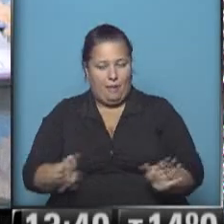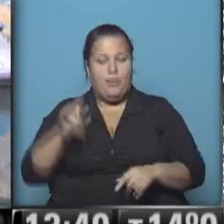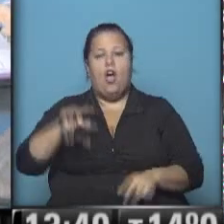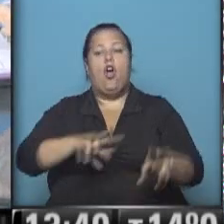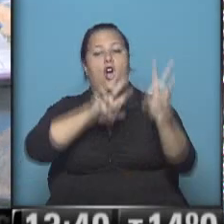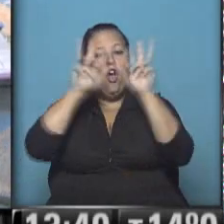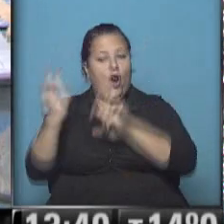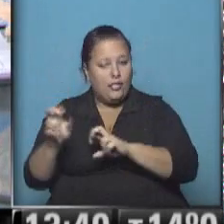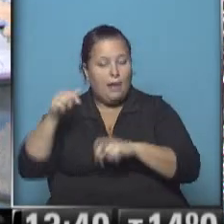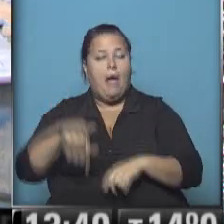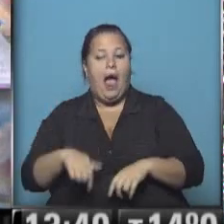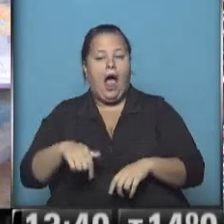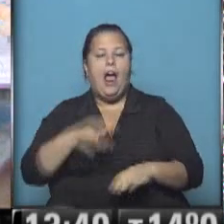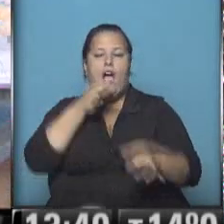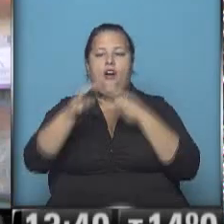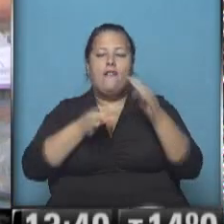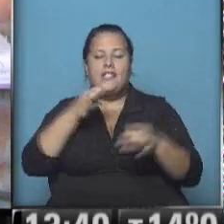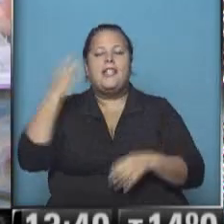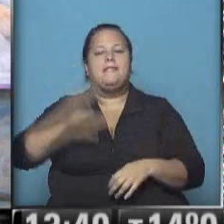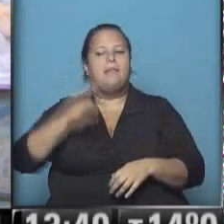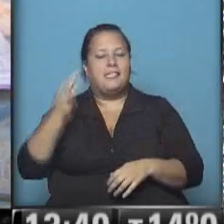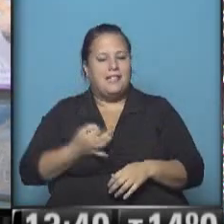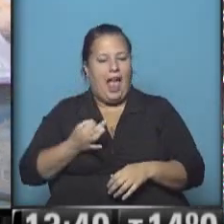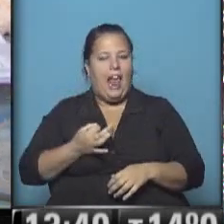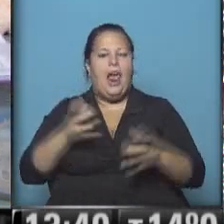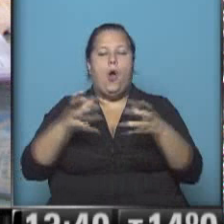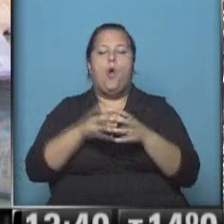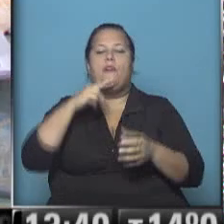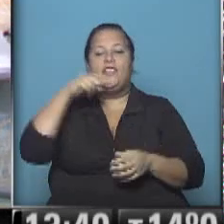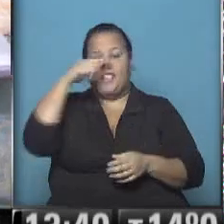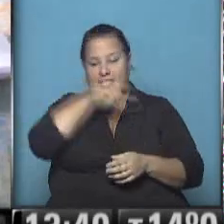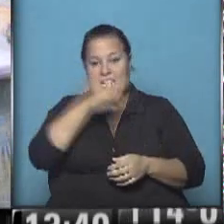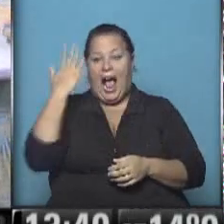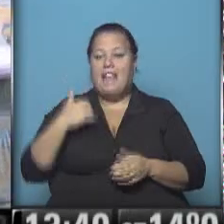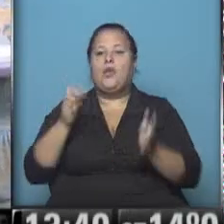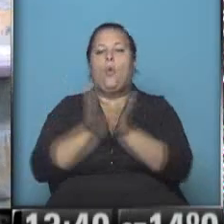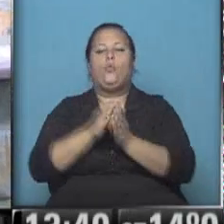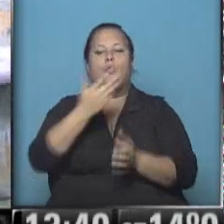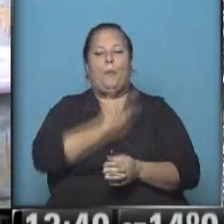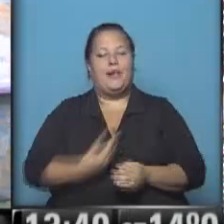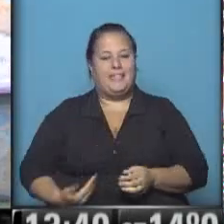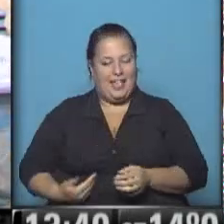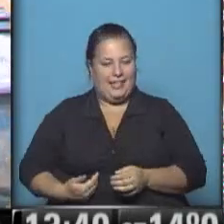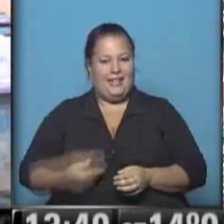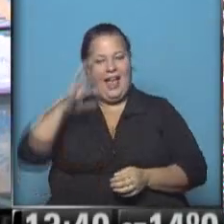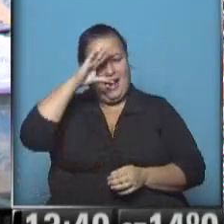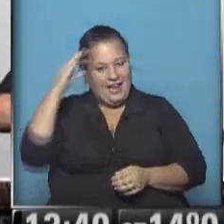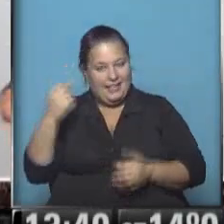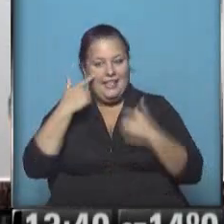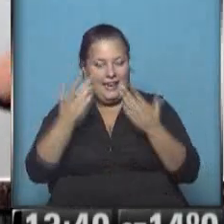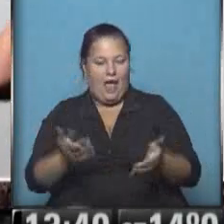Cambiamos de tema, compartimos ahora un diálogo exclusivo que tuvo el equipo de Visión 7 ayer con la presidenta de la Nación. Cristina Fernández, lo